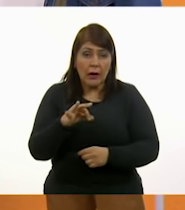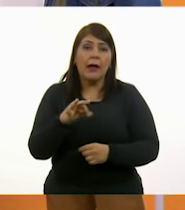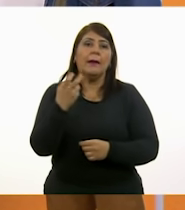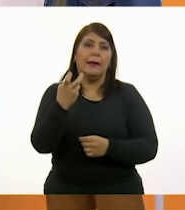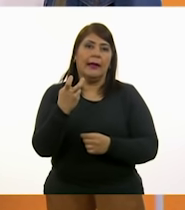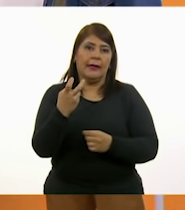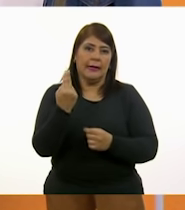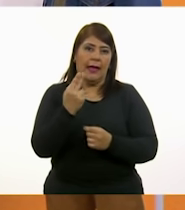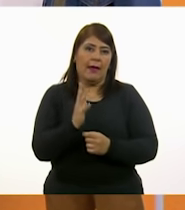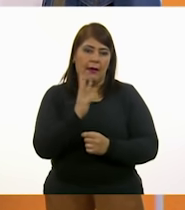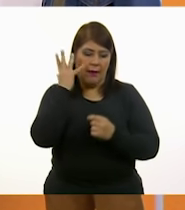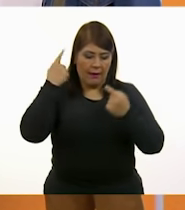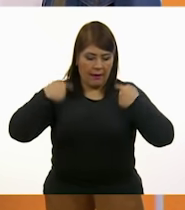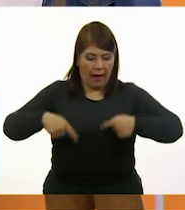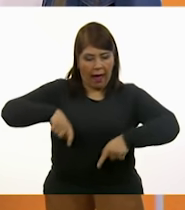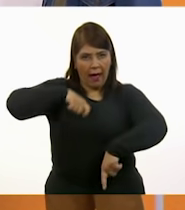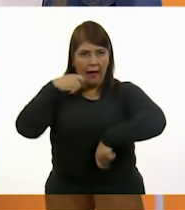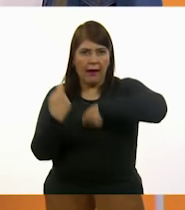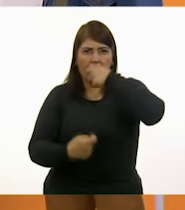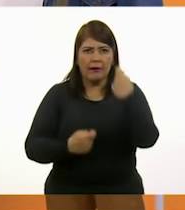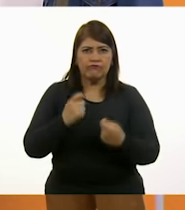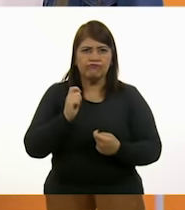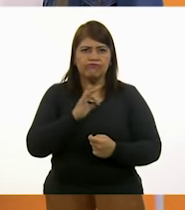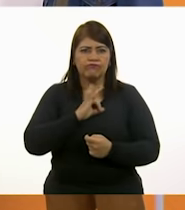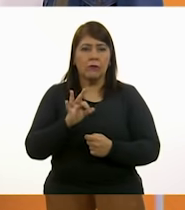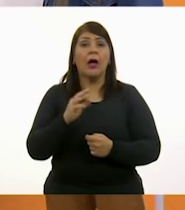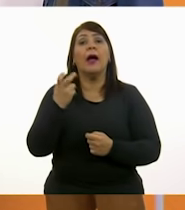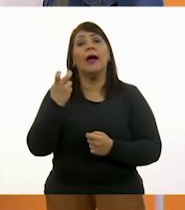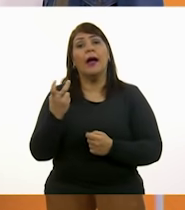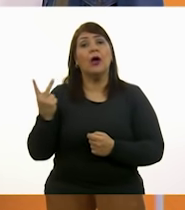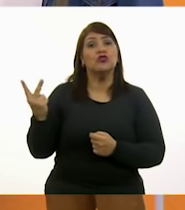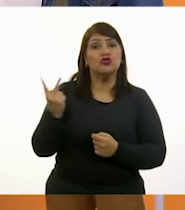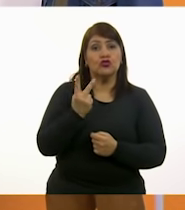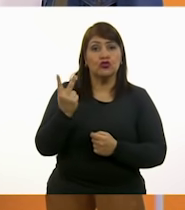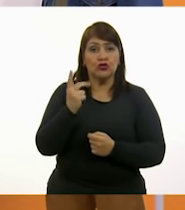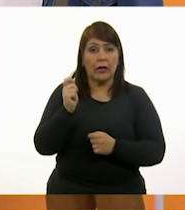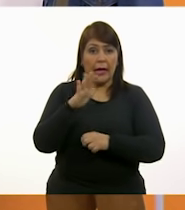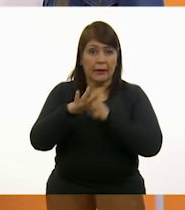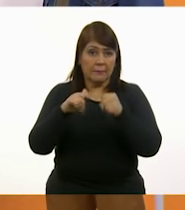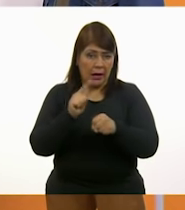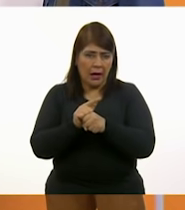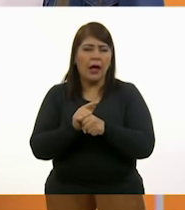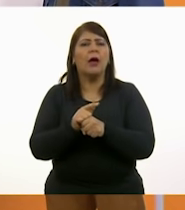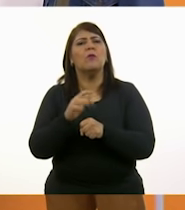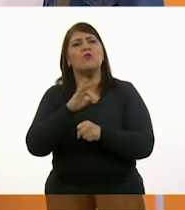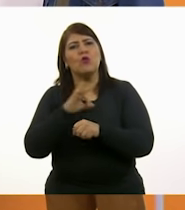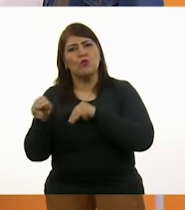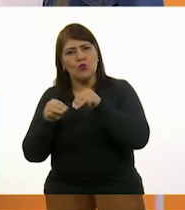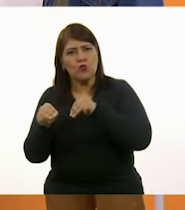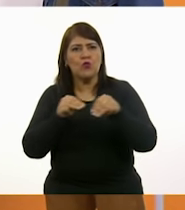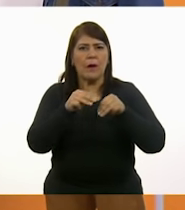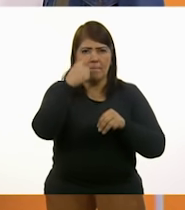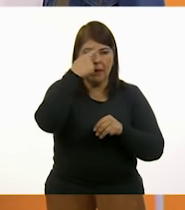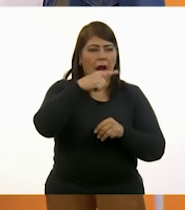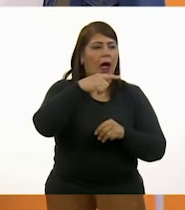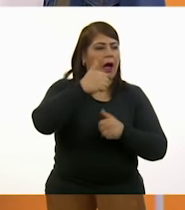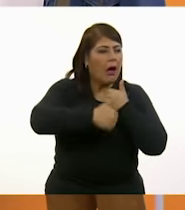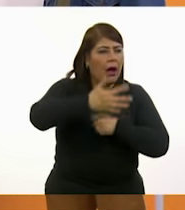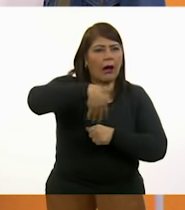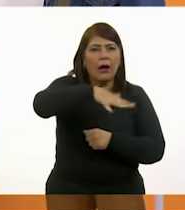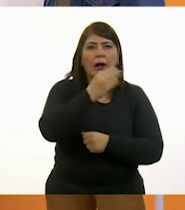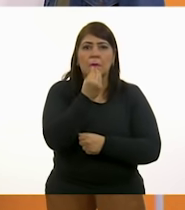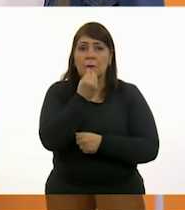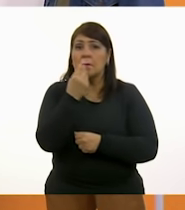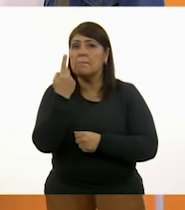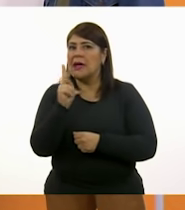ágil Por esa razón, ambos se pueden desplazar para comer, para encontrar alimento Pero